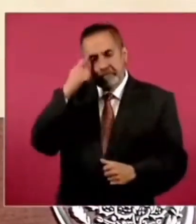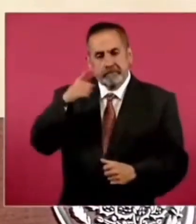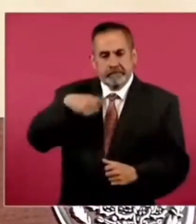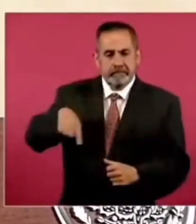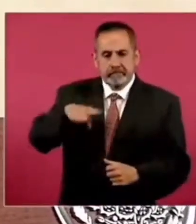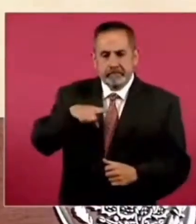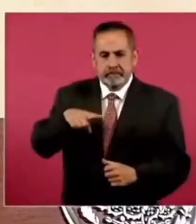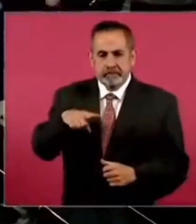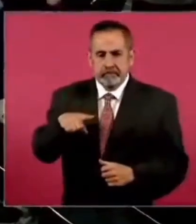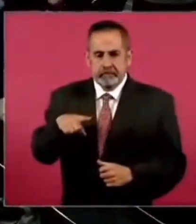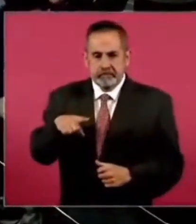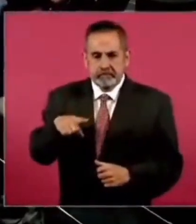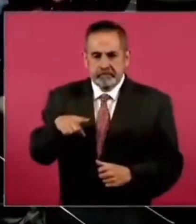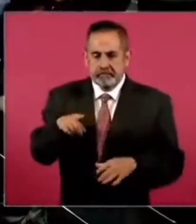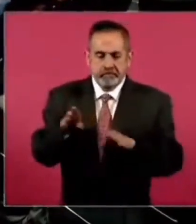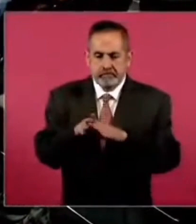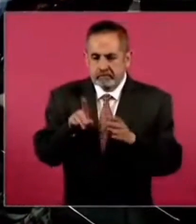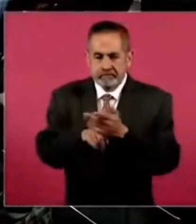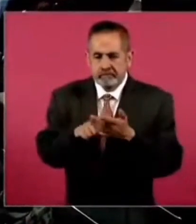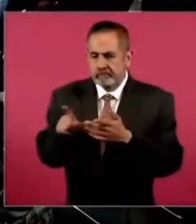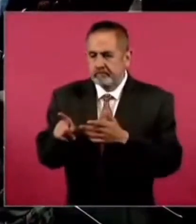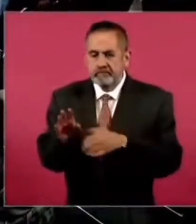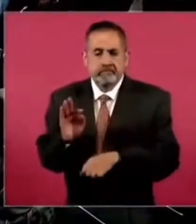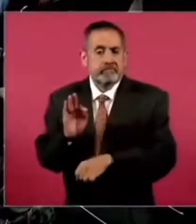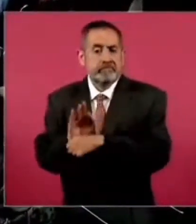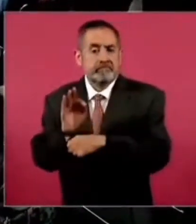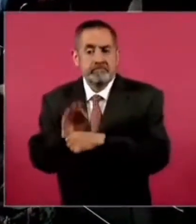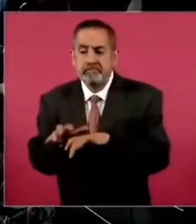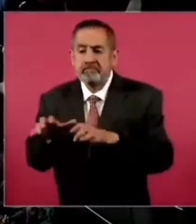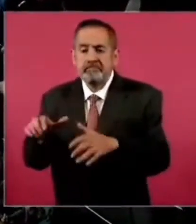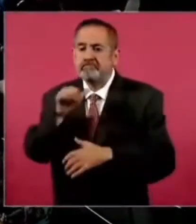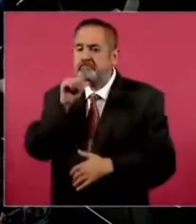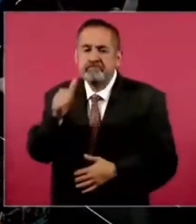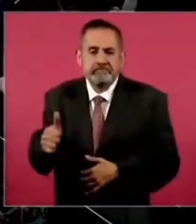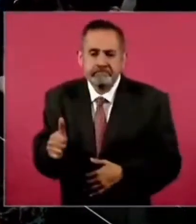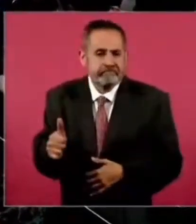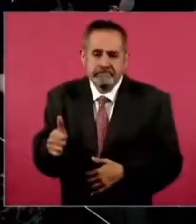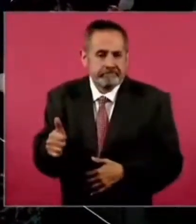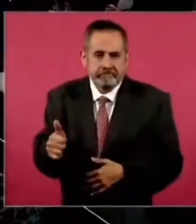para no garantizar a los trabajadores